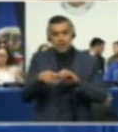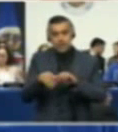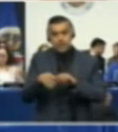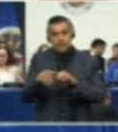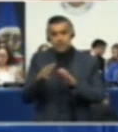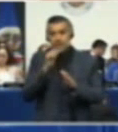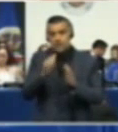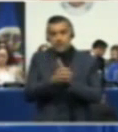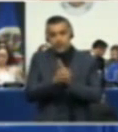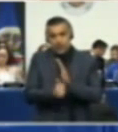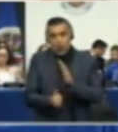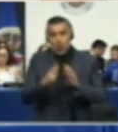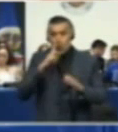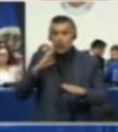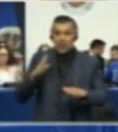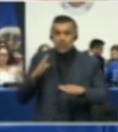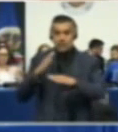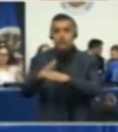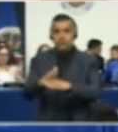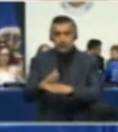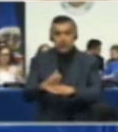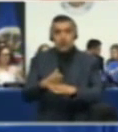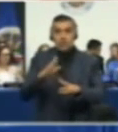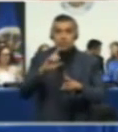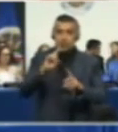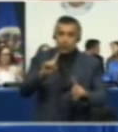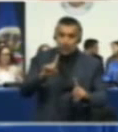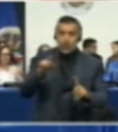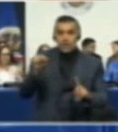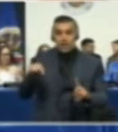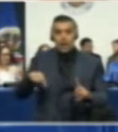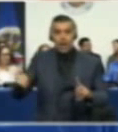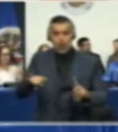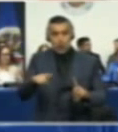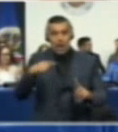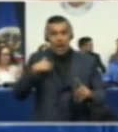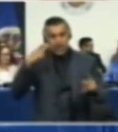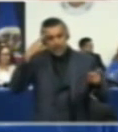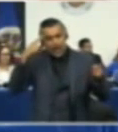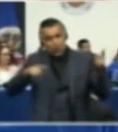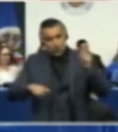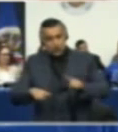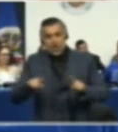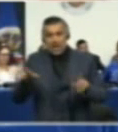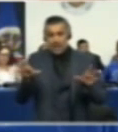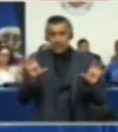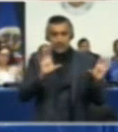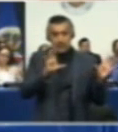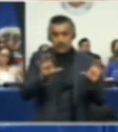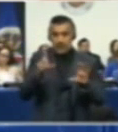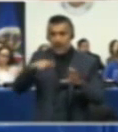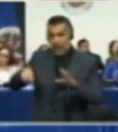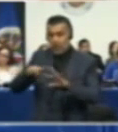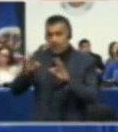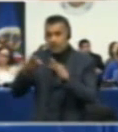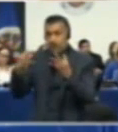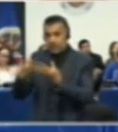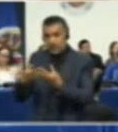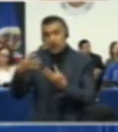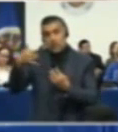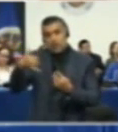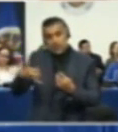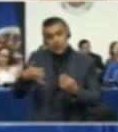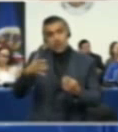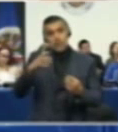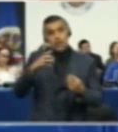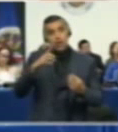en la vía notarial siempre que exista acuerdo entre los familiares y entre las partes que quieren interdictar. Solamente en